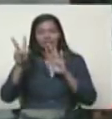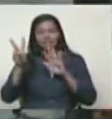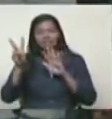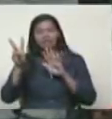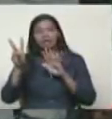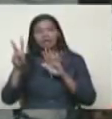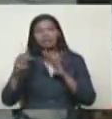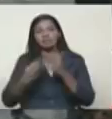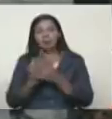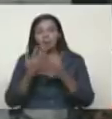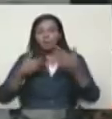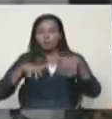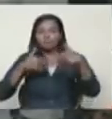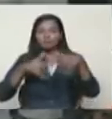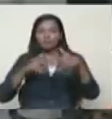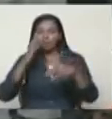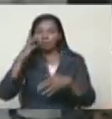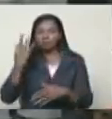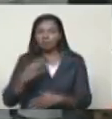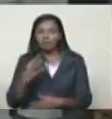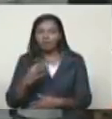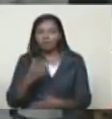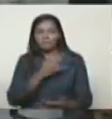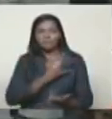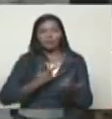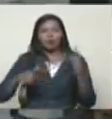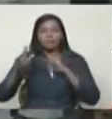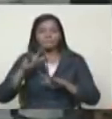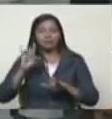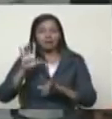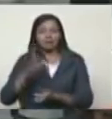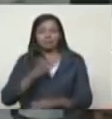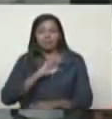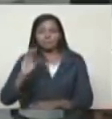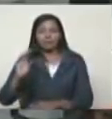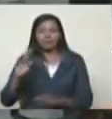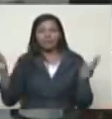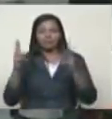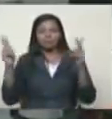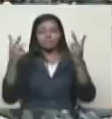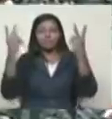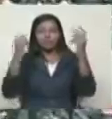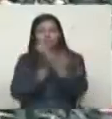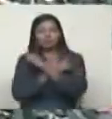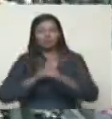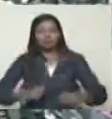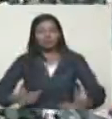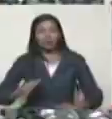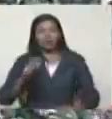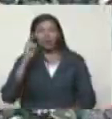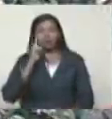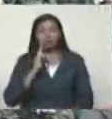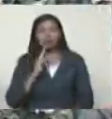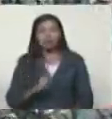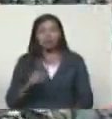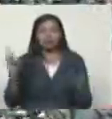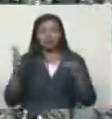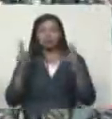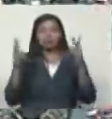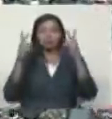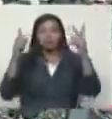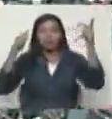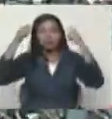marchar, por creer y por amar esta patria. ¡Que viva la Fuerza Armada Nacional Bolivariana! ¡Viva! ¡Chávez